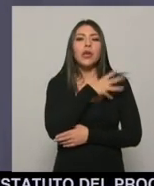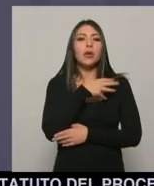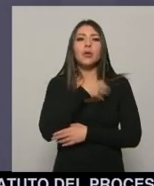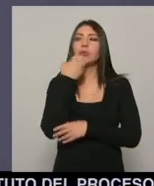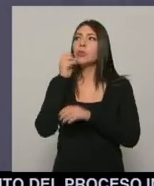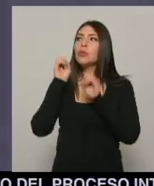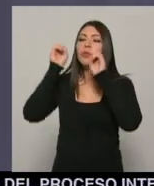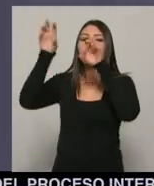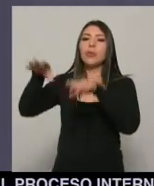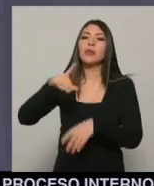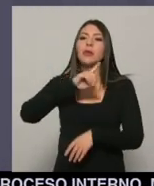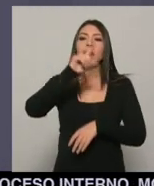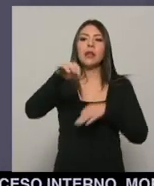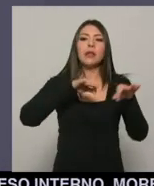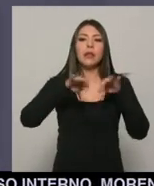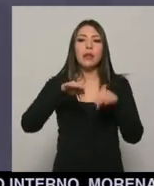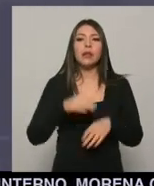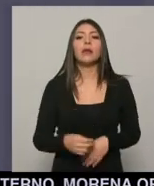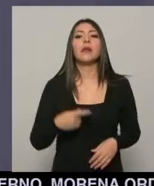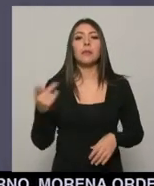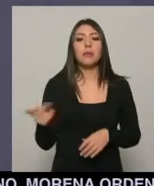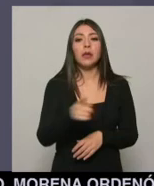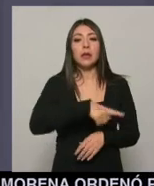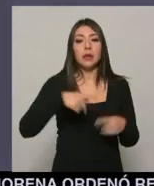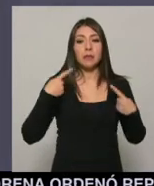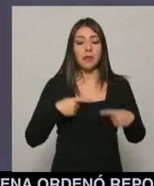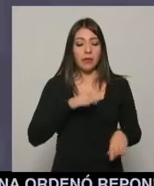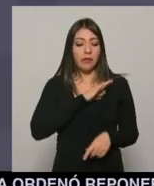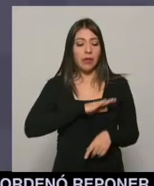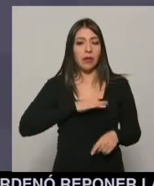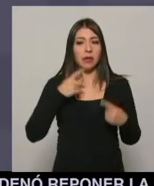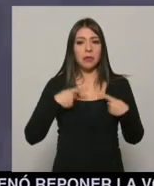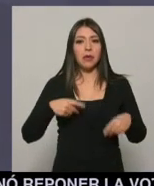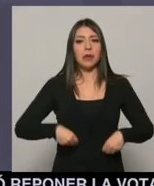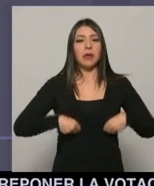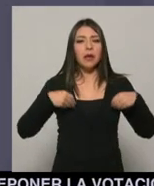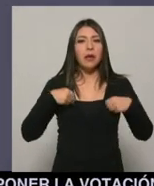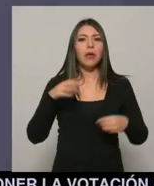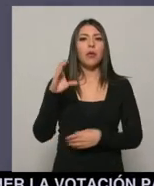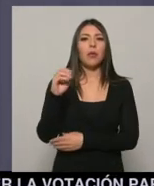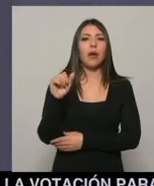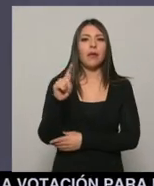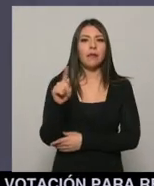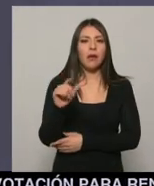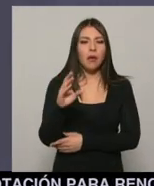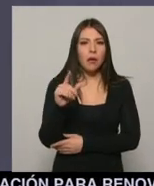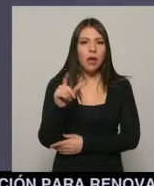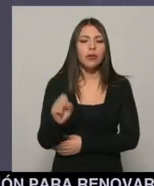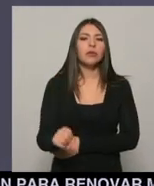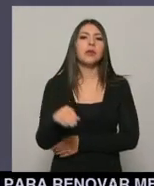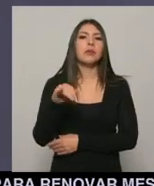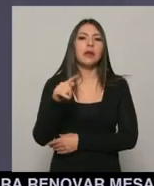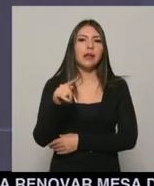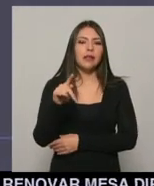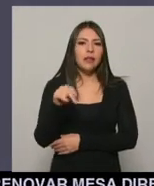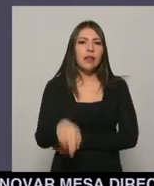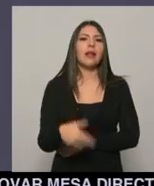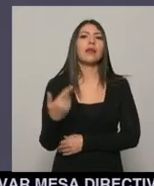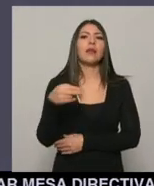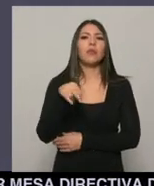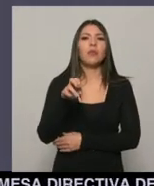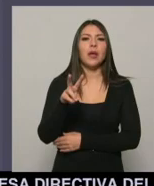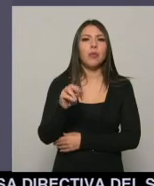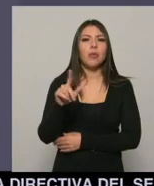hijos para poder ir a trabajar, si están felices la gente que vive en Minatitlán, en Coatzacoalcos, en Nuevo Laredo, con la